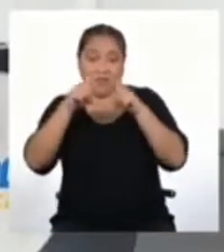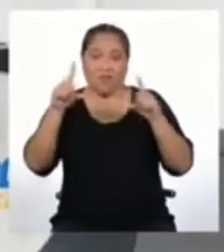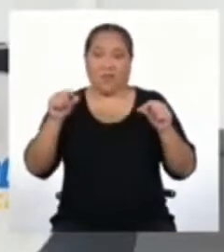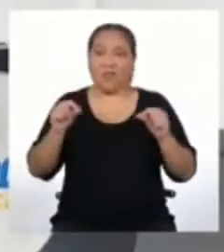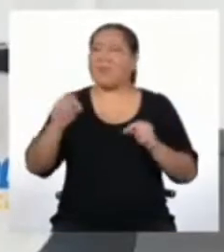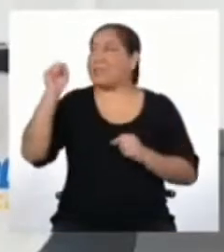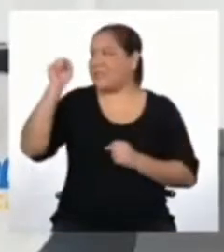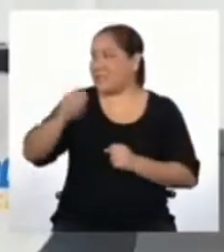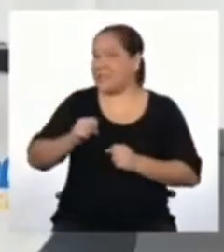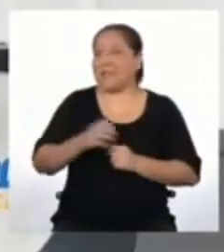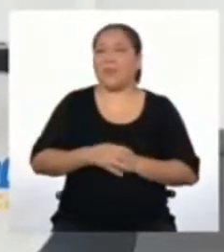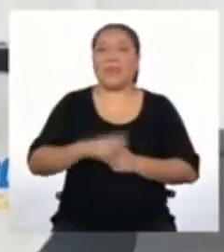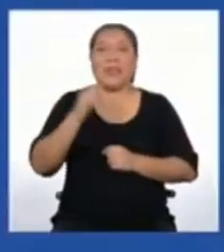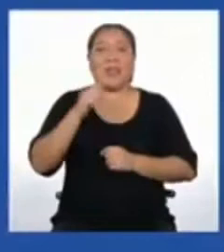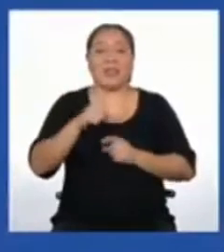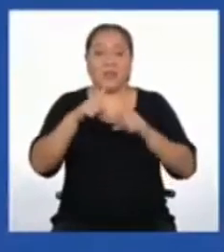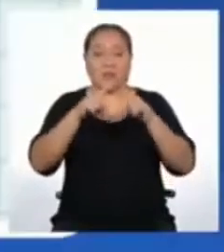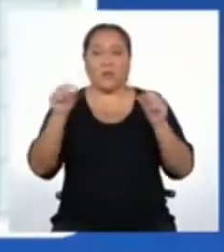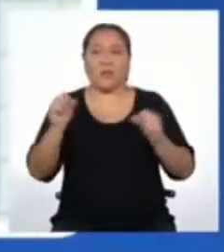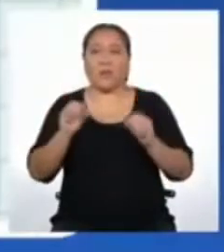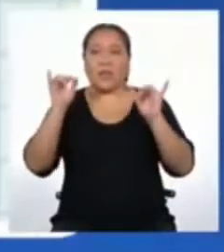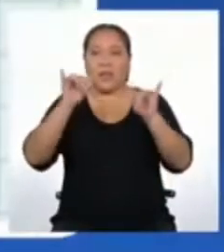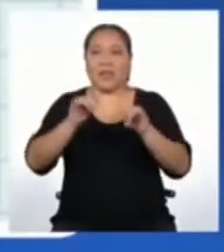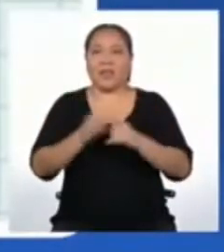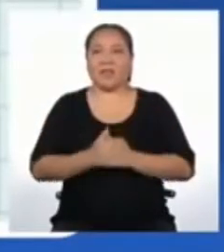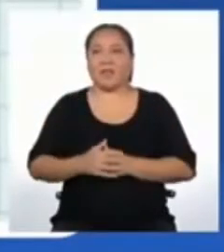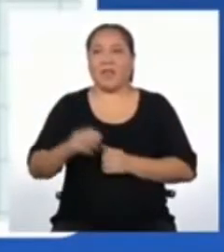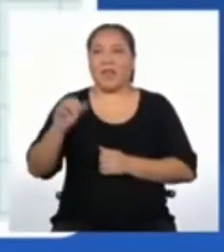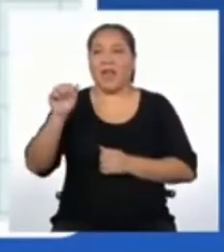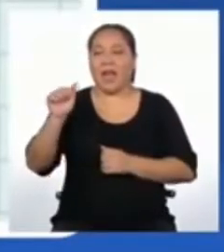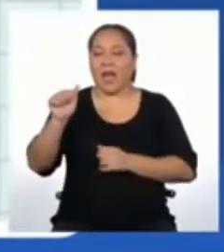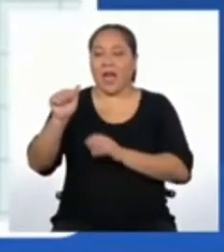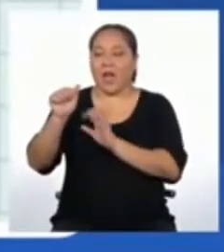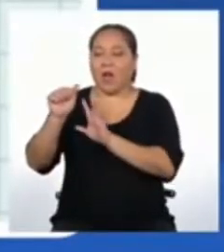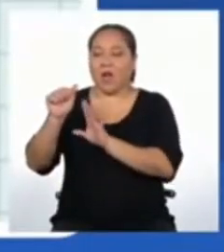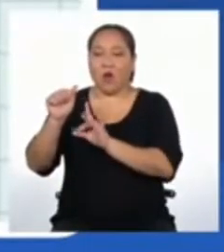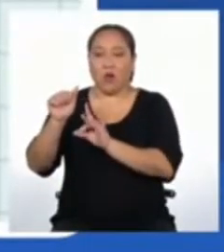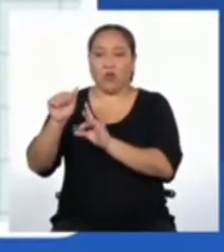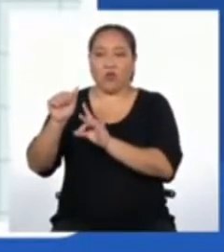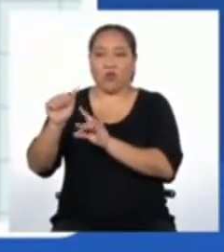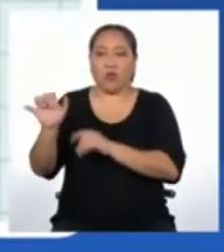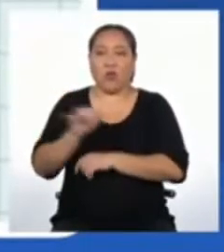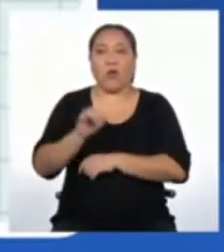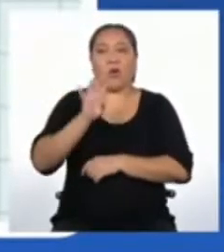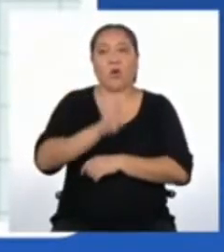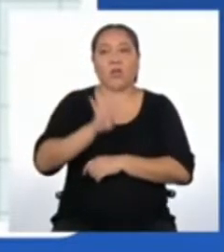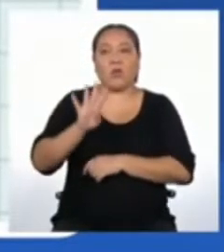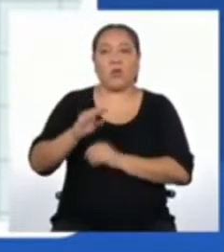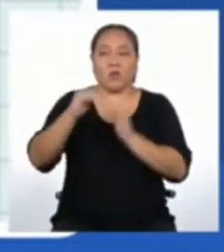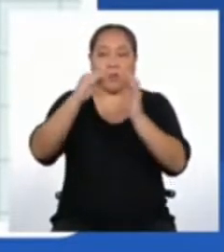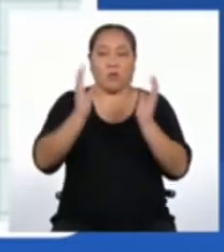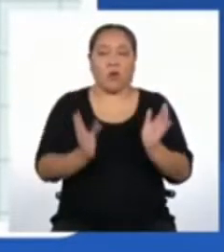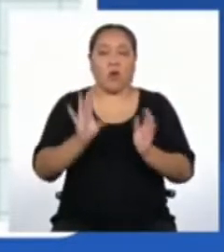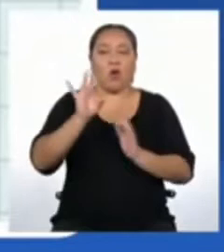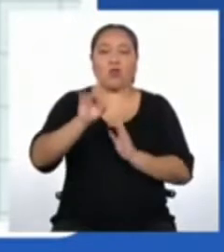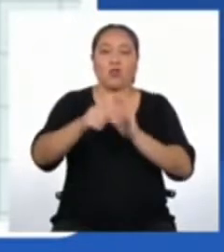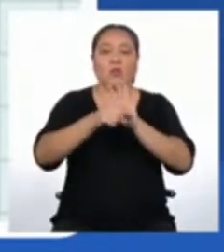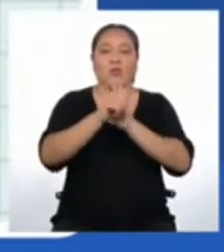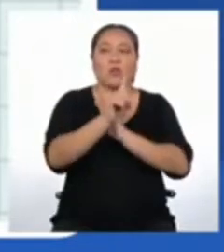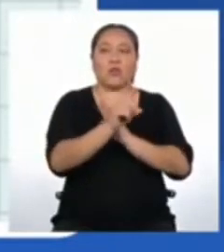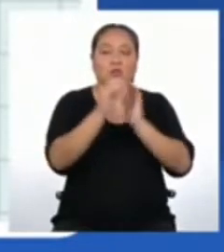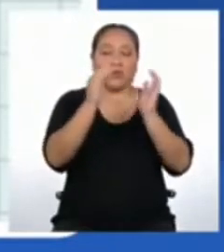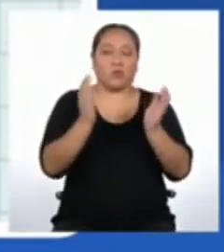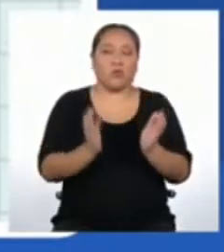Por supuesto. La fórmula quedaría así. A sub 8 es igual a 44 más, abro paréntesis, 8 menos